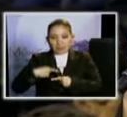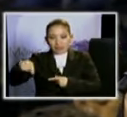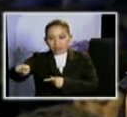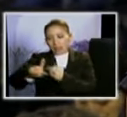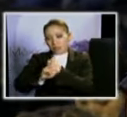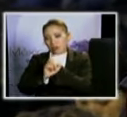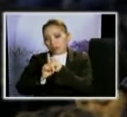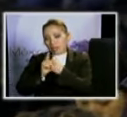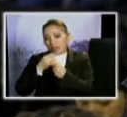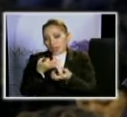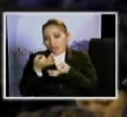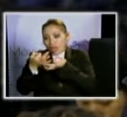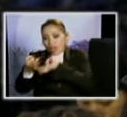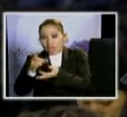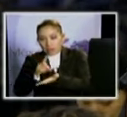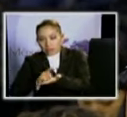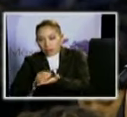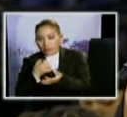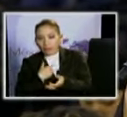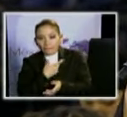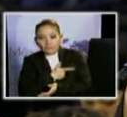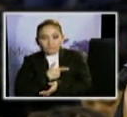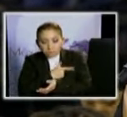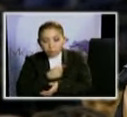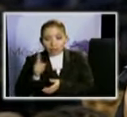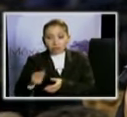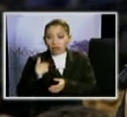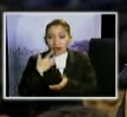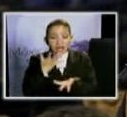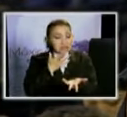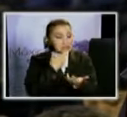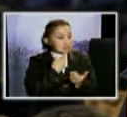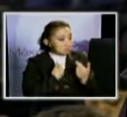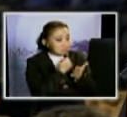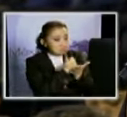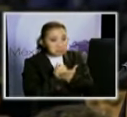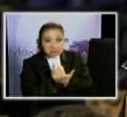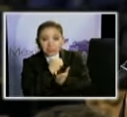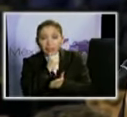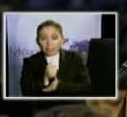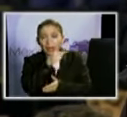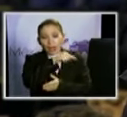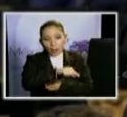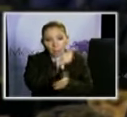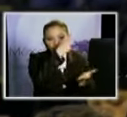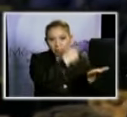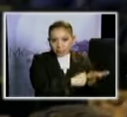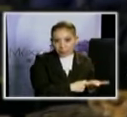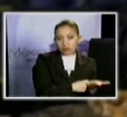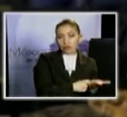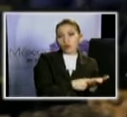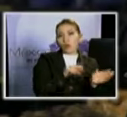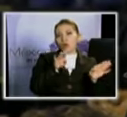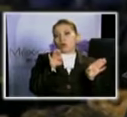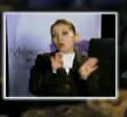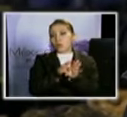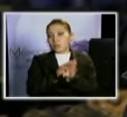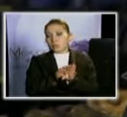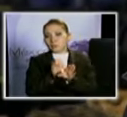esos problemas de adicción. Y no ha habido respuesta al respecto, tanto de forma interna como